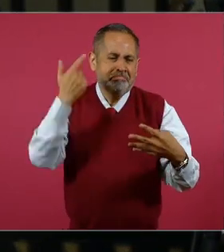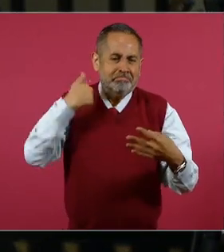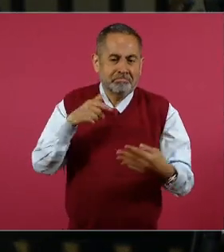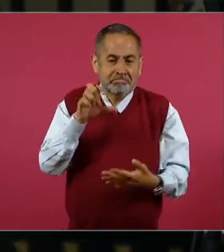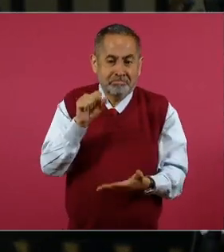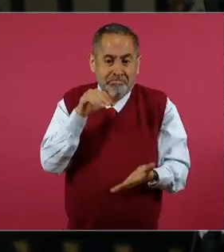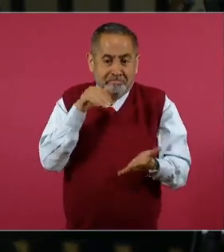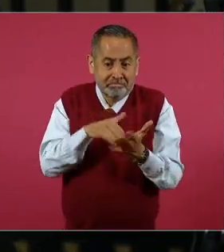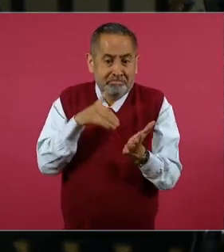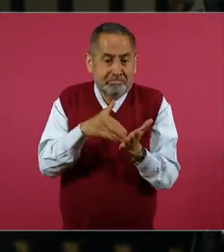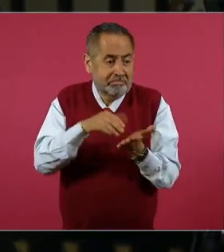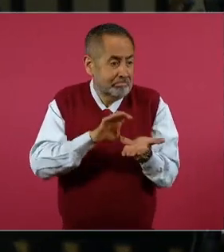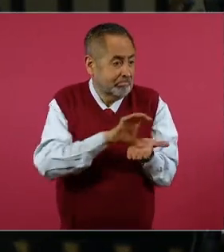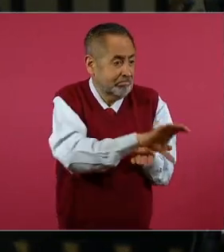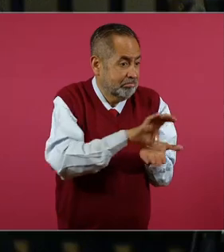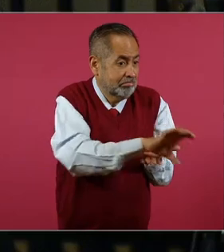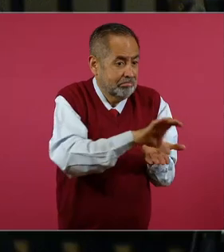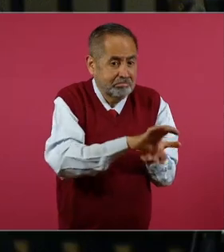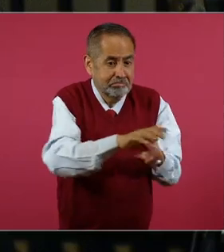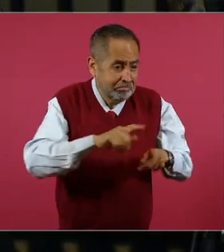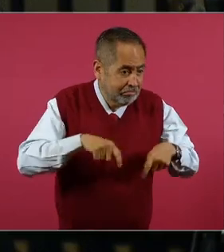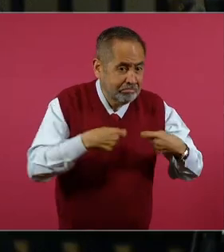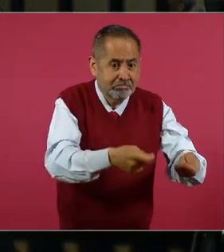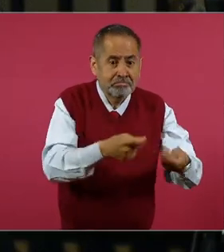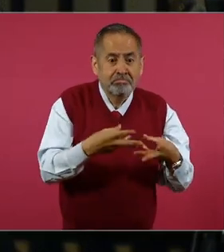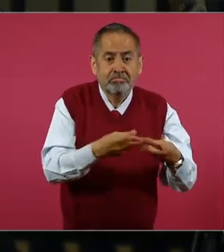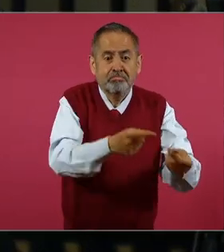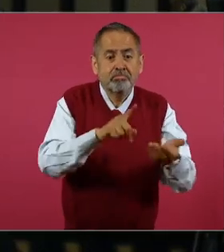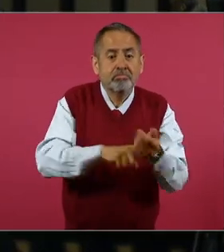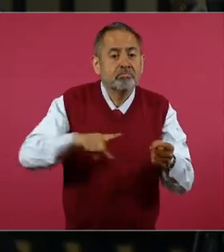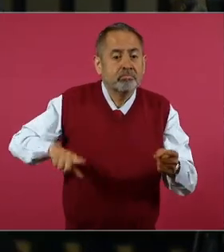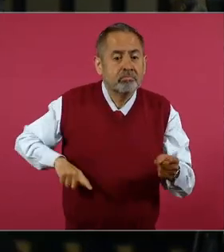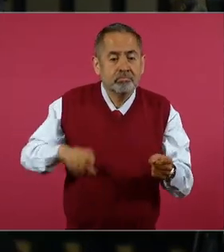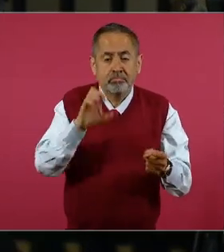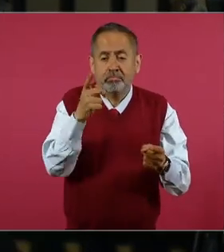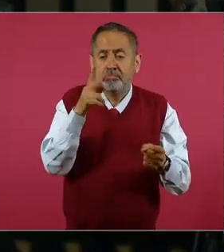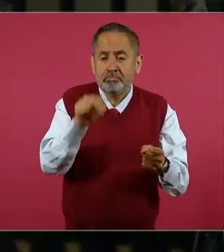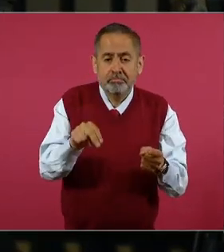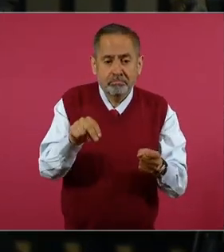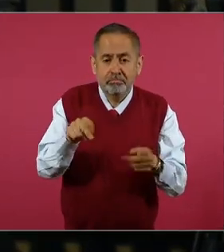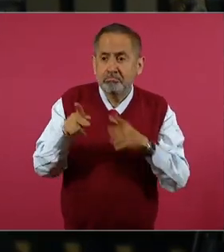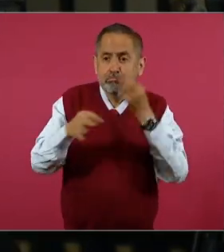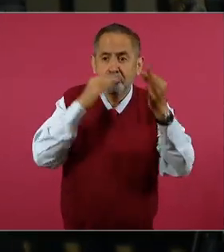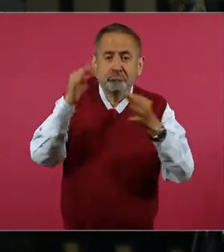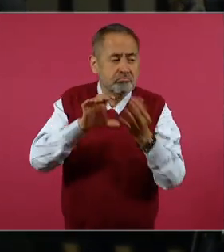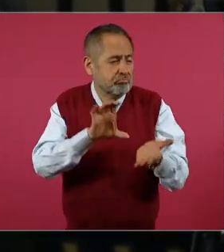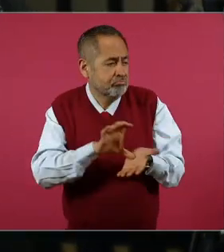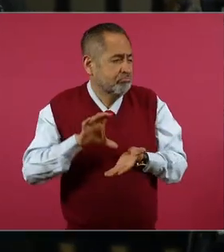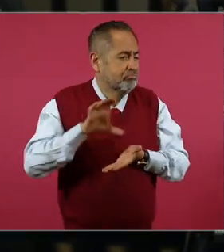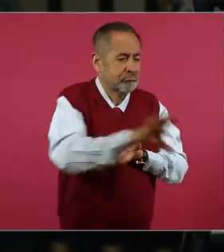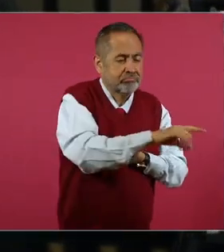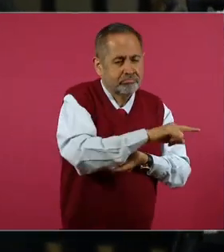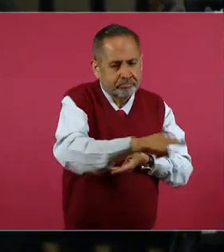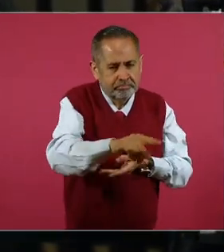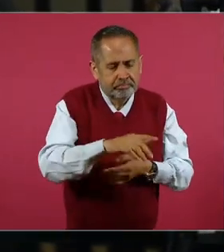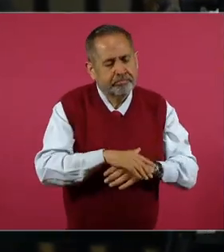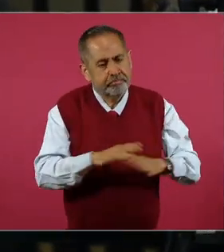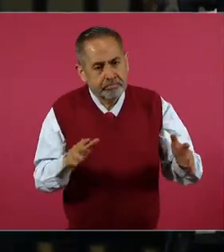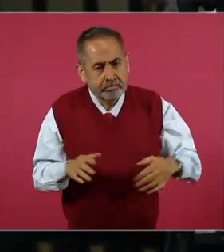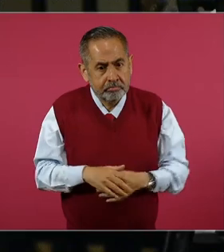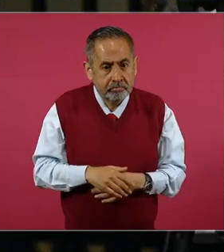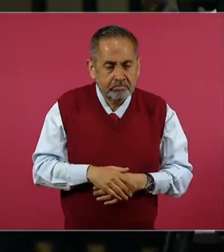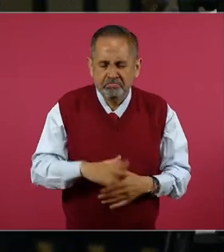mil millones de pesos que invirtió el gobierno de Enrique Peña Nieto en publicidad oficial. Y si bien le hemos reconocido que le dio